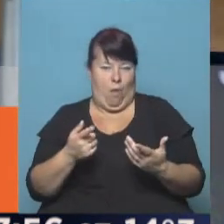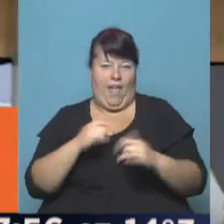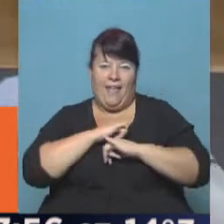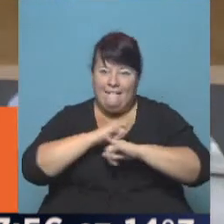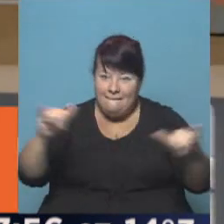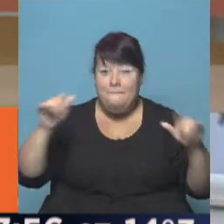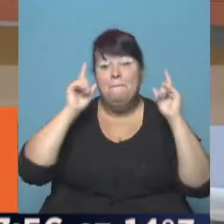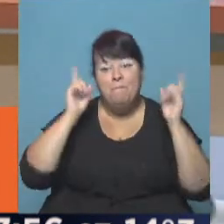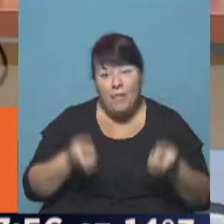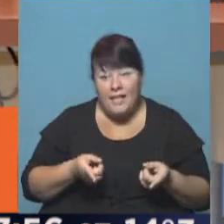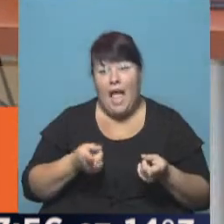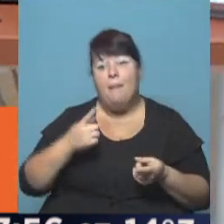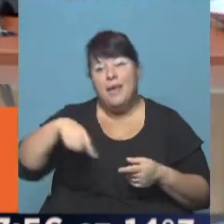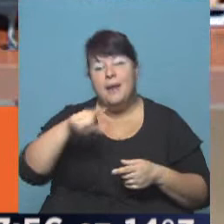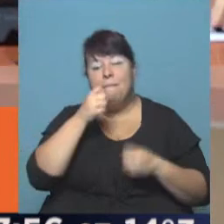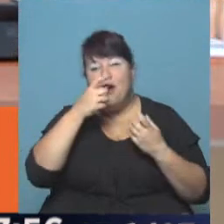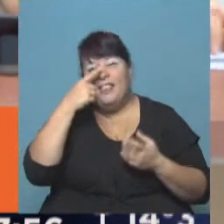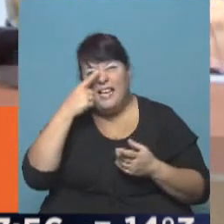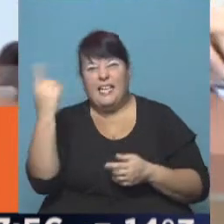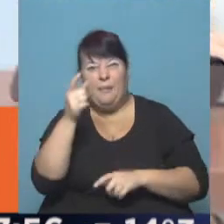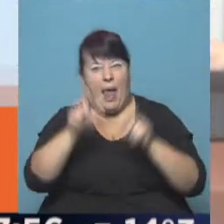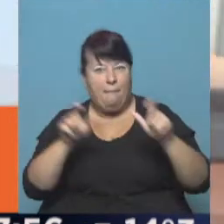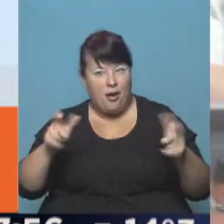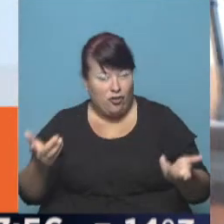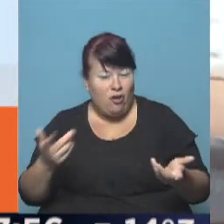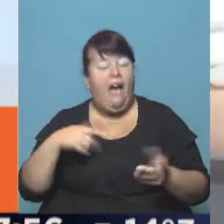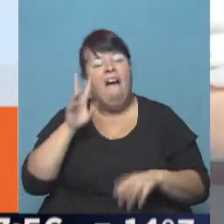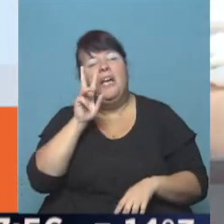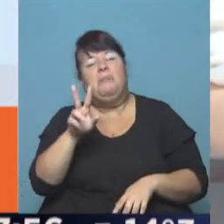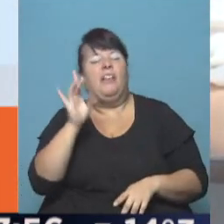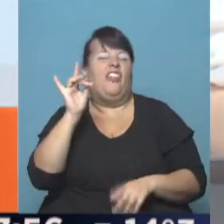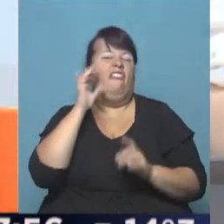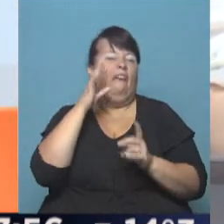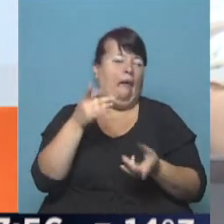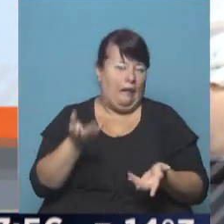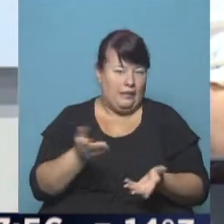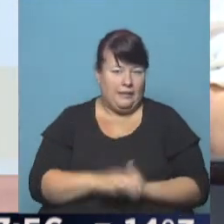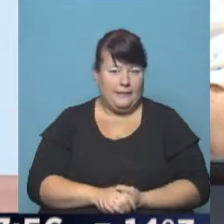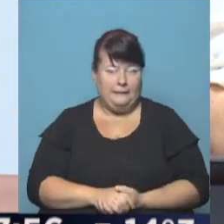difundirlo, y a su vez, para que eso también sea algo interesante para el común de la gente, que a veces lo ve como algo muy alejado.